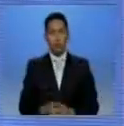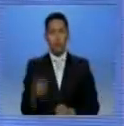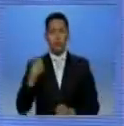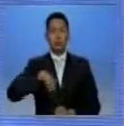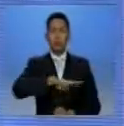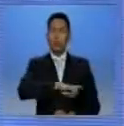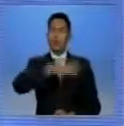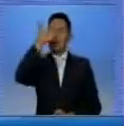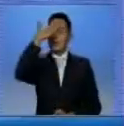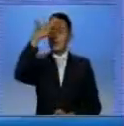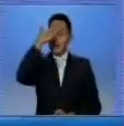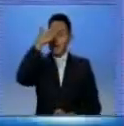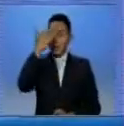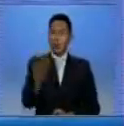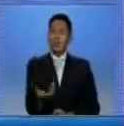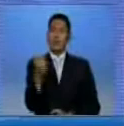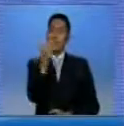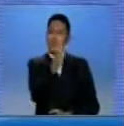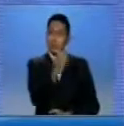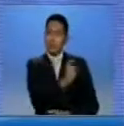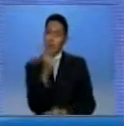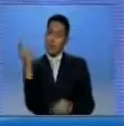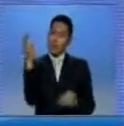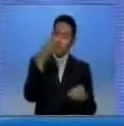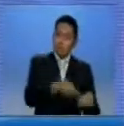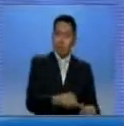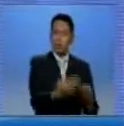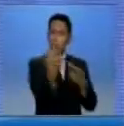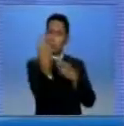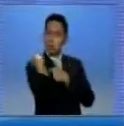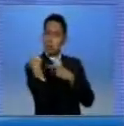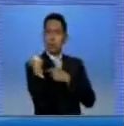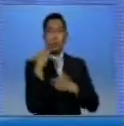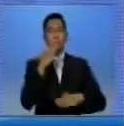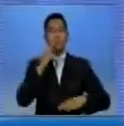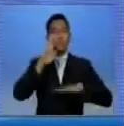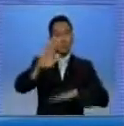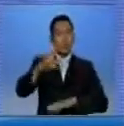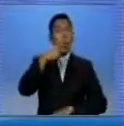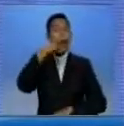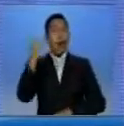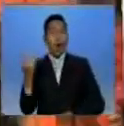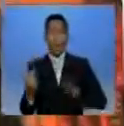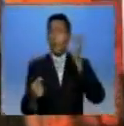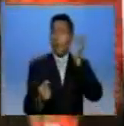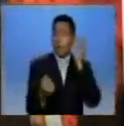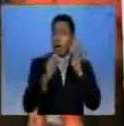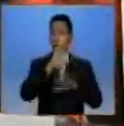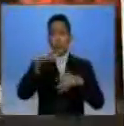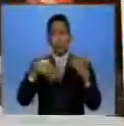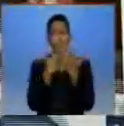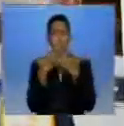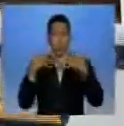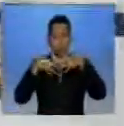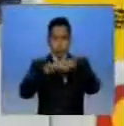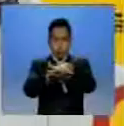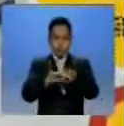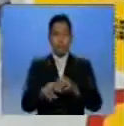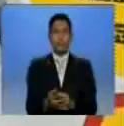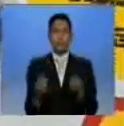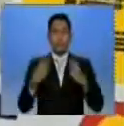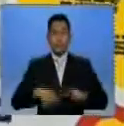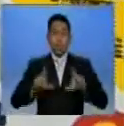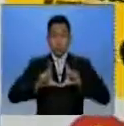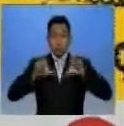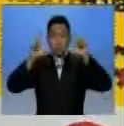se necesita una verdadera participación responsable y comprometida de hombres y mujeres. Al mismo tiempo lanzaron la página web para